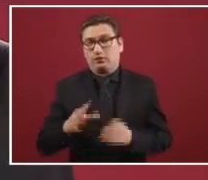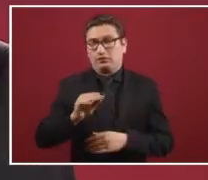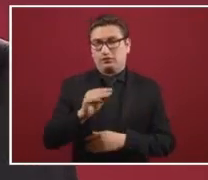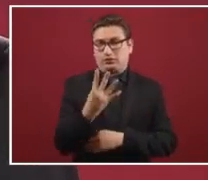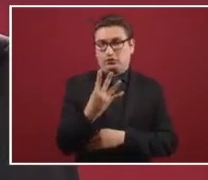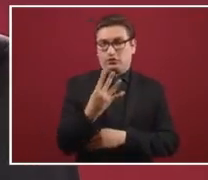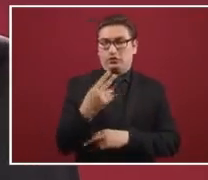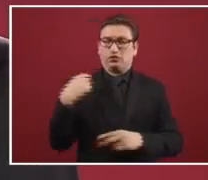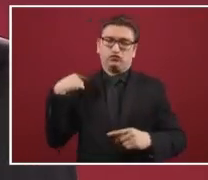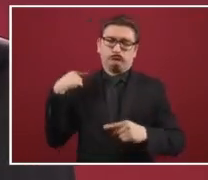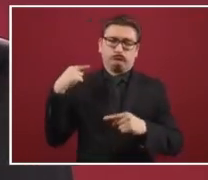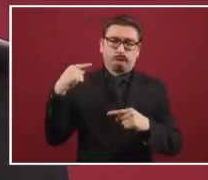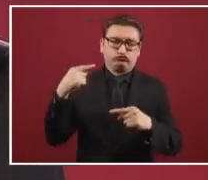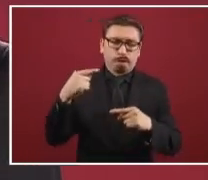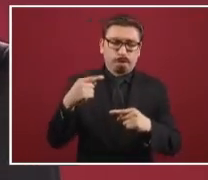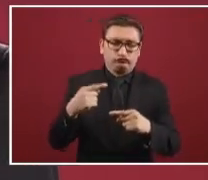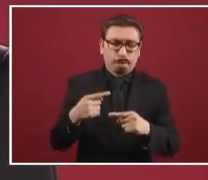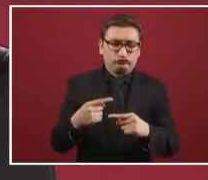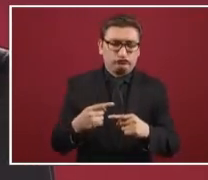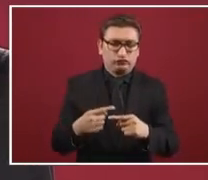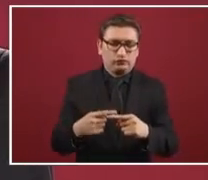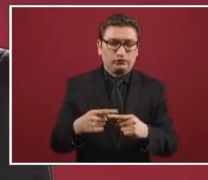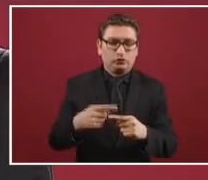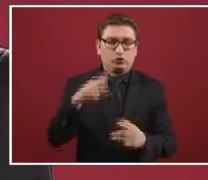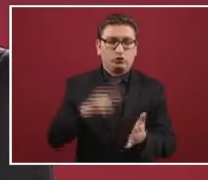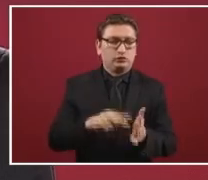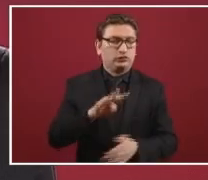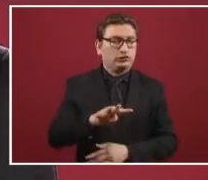94 al 19,